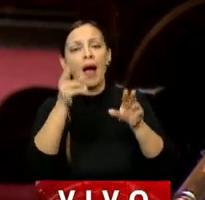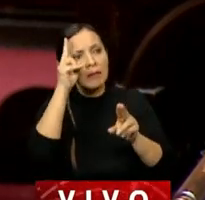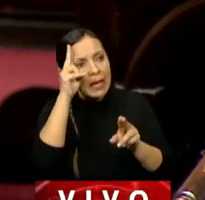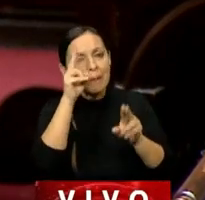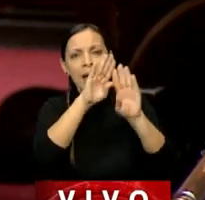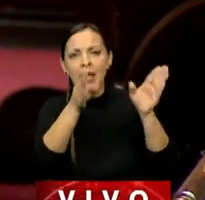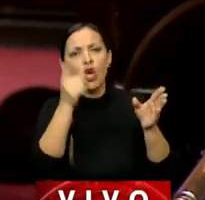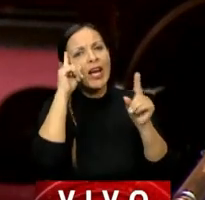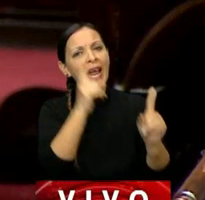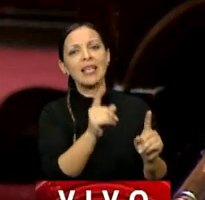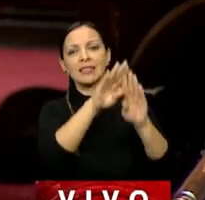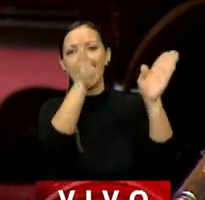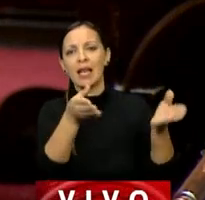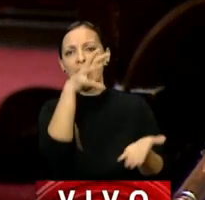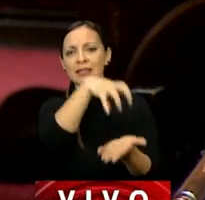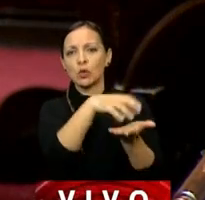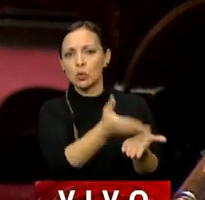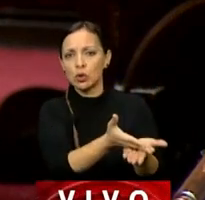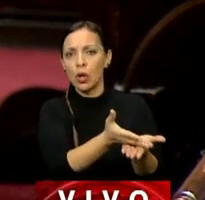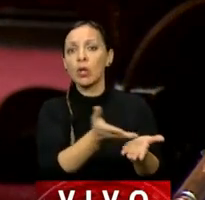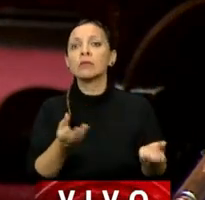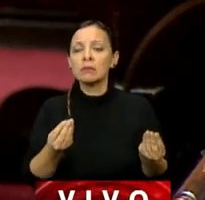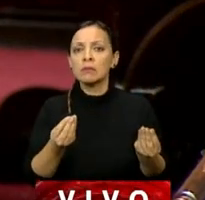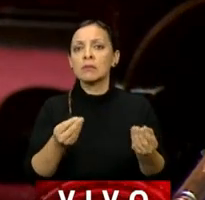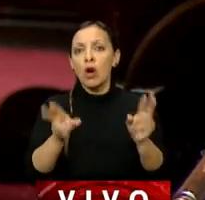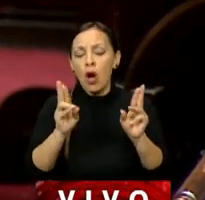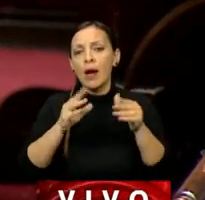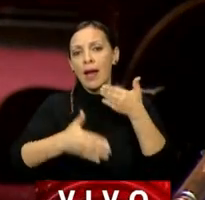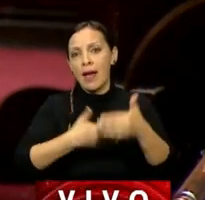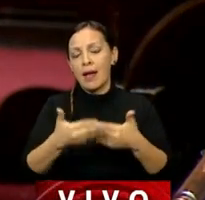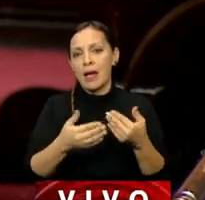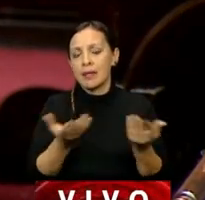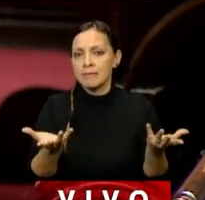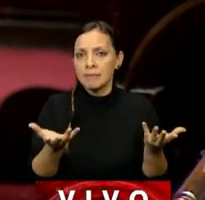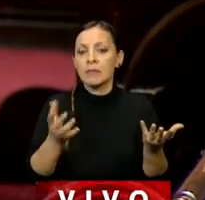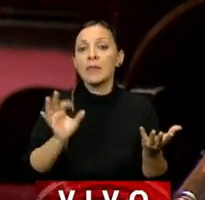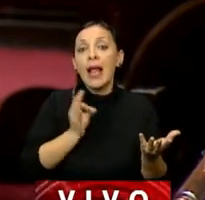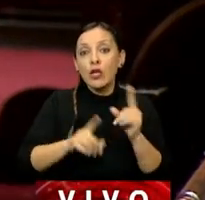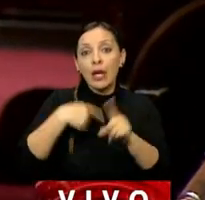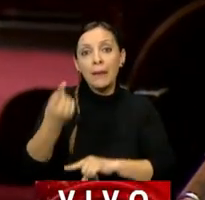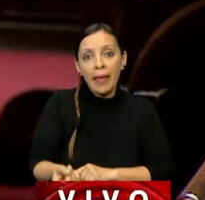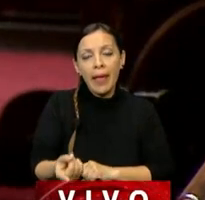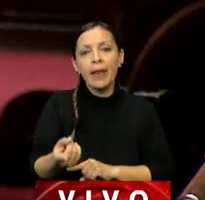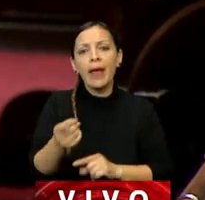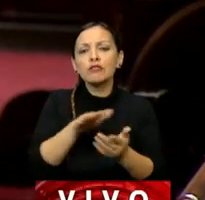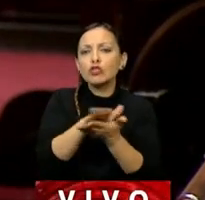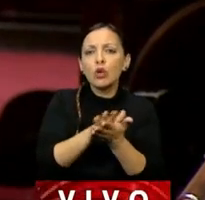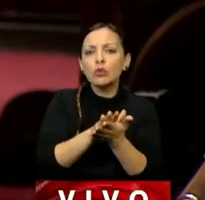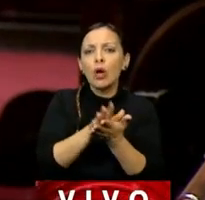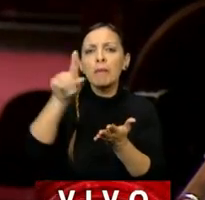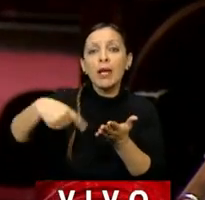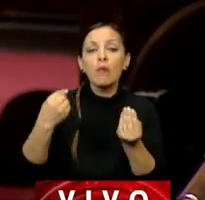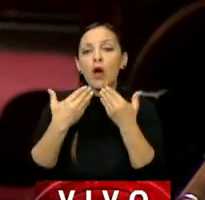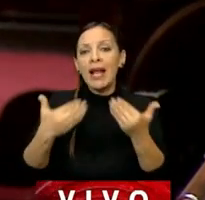una salida de la zozobra en la que estamos viviendo todos los argentinos es que el año que viene la salida de la encontremos en elecciones